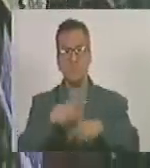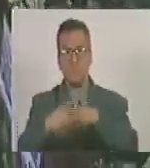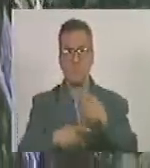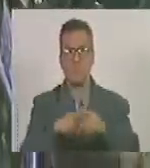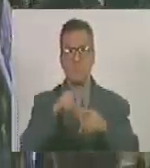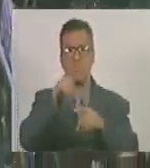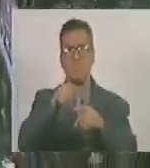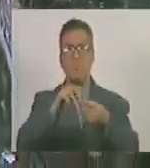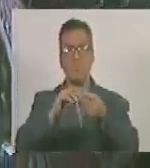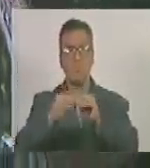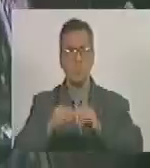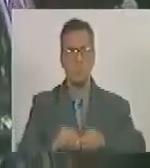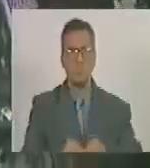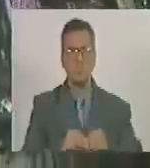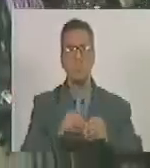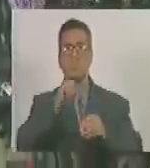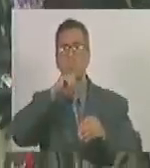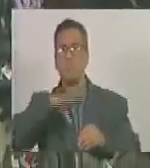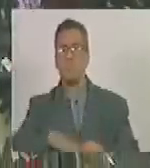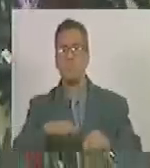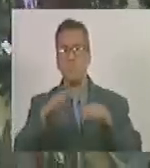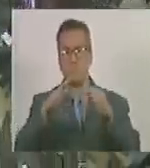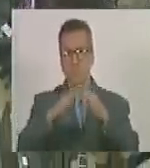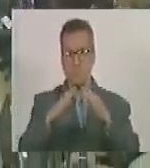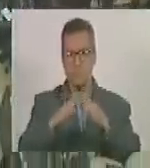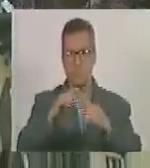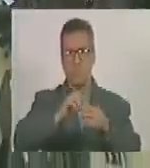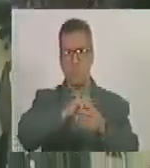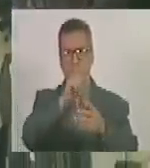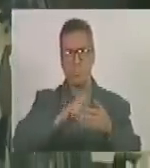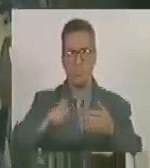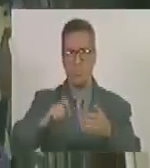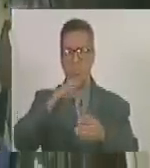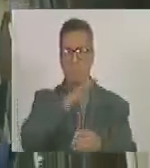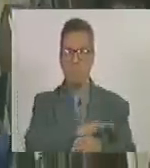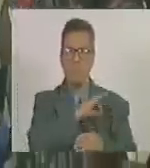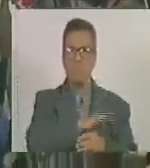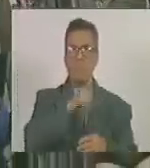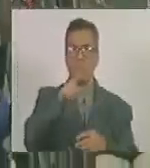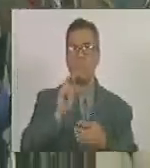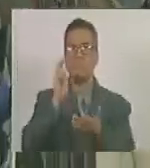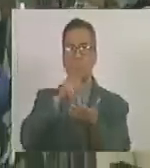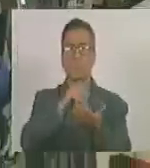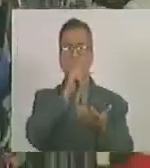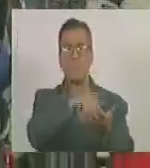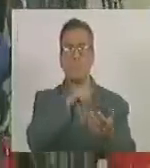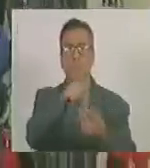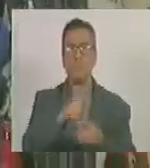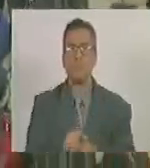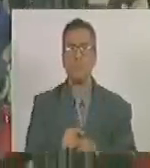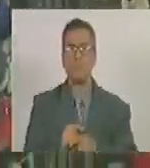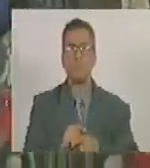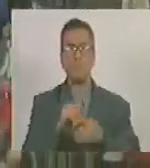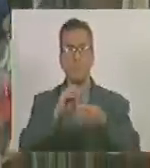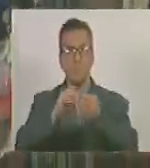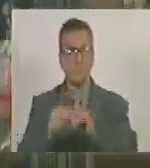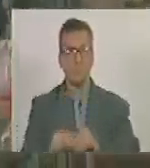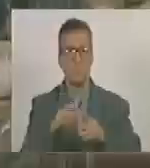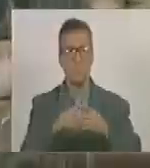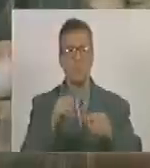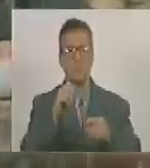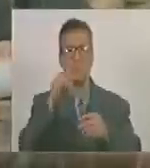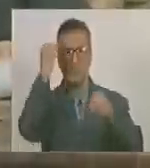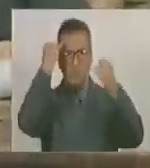los instrumentos de la historia local, cartográfica social y participativa y planificación